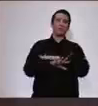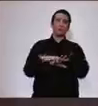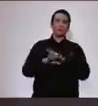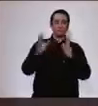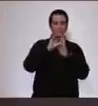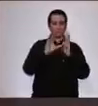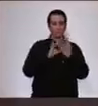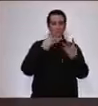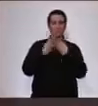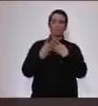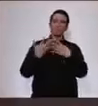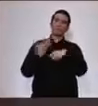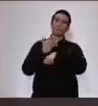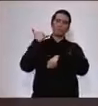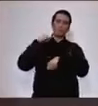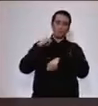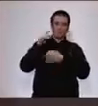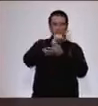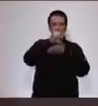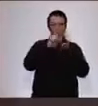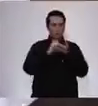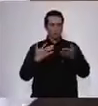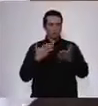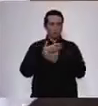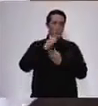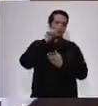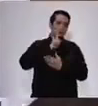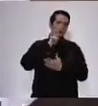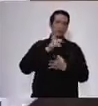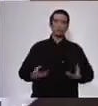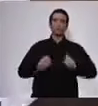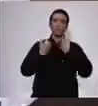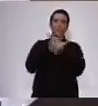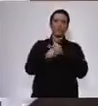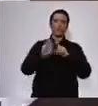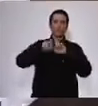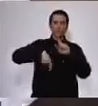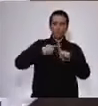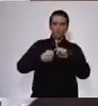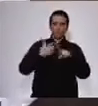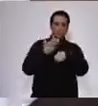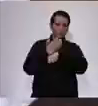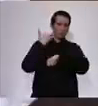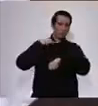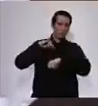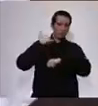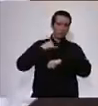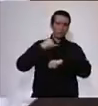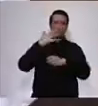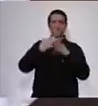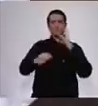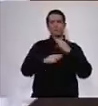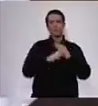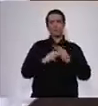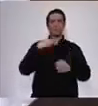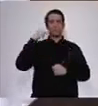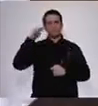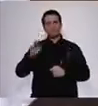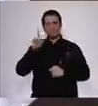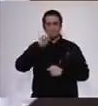modificar el código penal del estado de yucatán y la ley de acceso de las mujeres a una vida libre de violencia en el estado de yucatán en